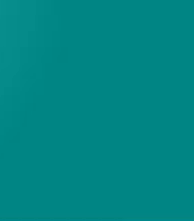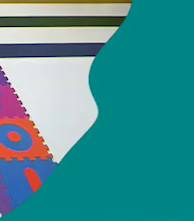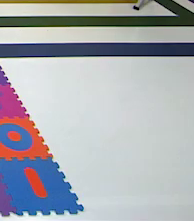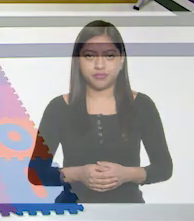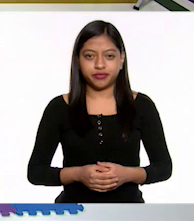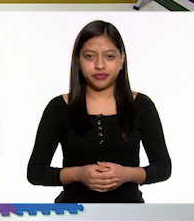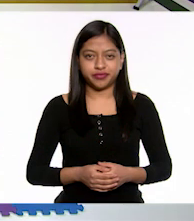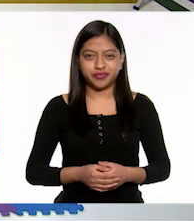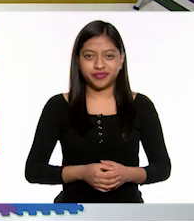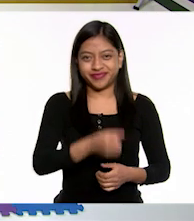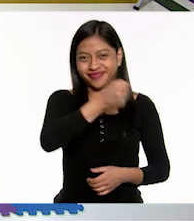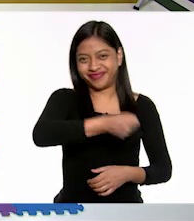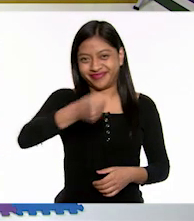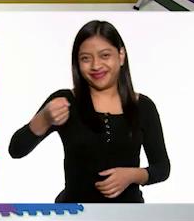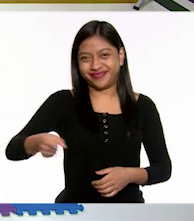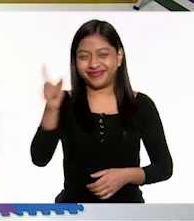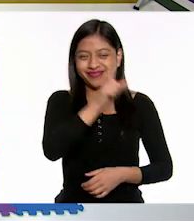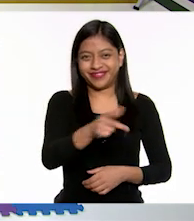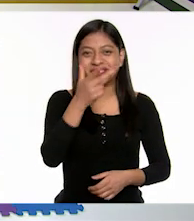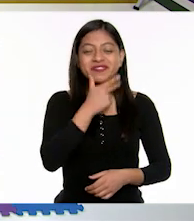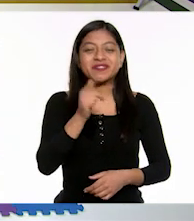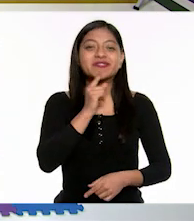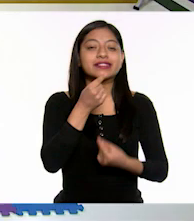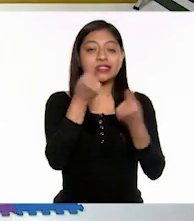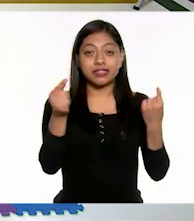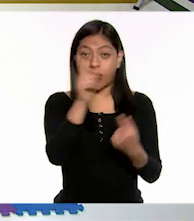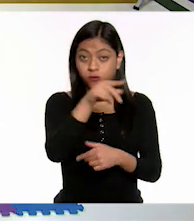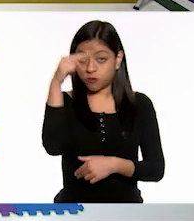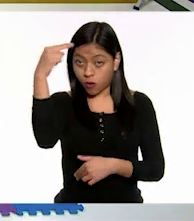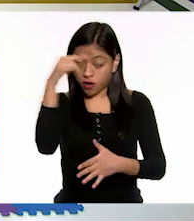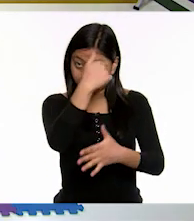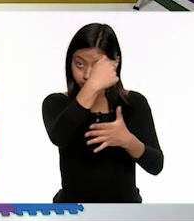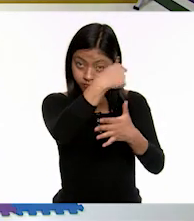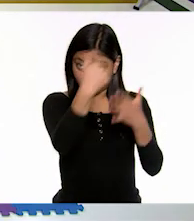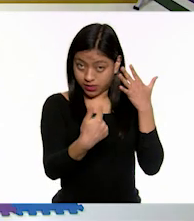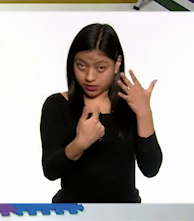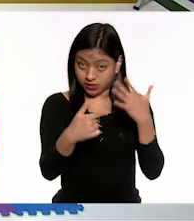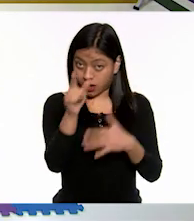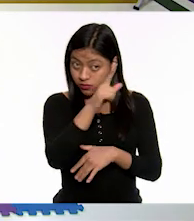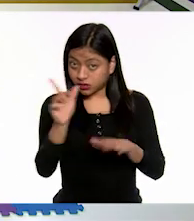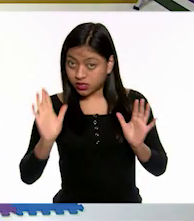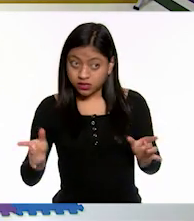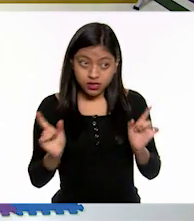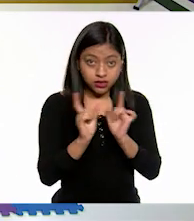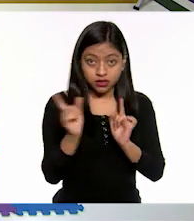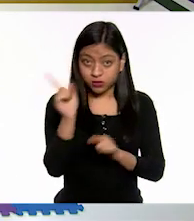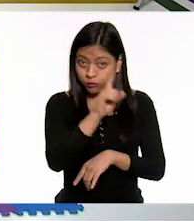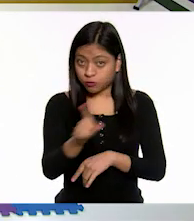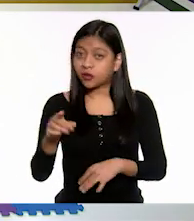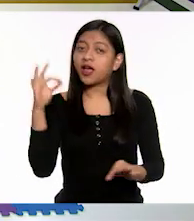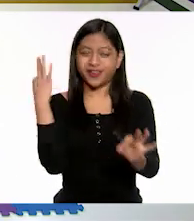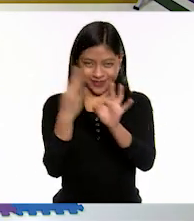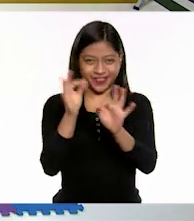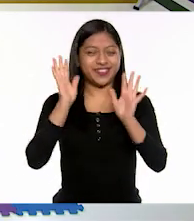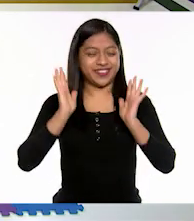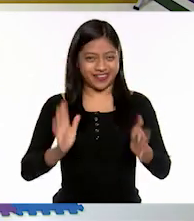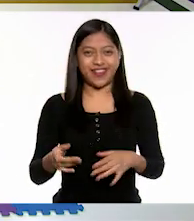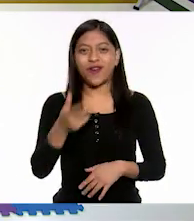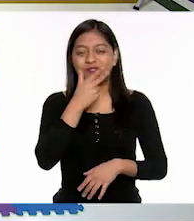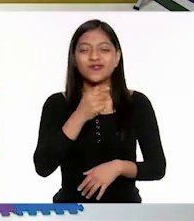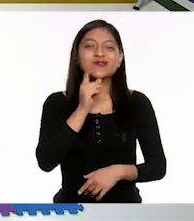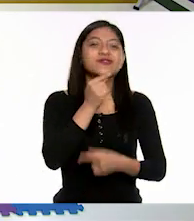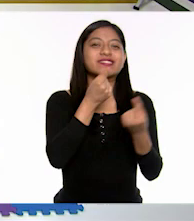saludos niñas y niños voy a pasar lista ya están todas las niñas presentan los niños ya están todos los niños presentes los niños entonces